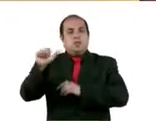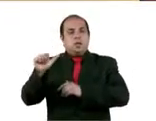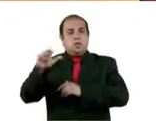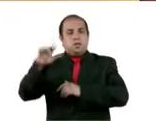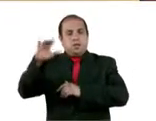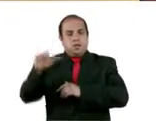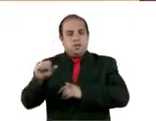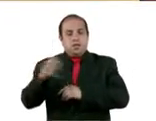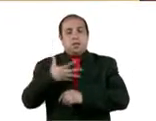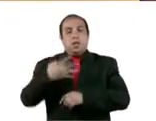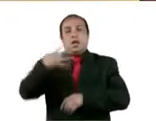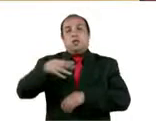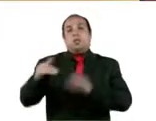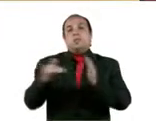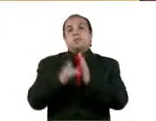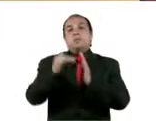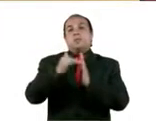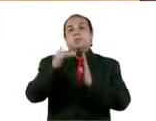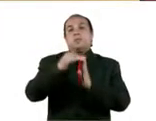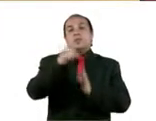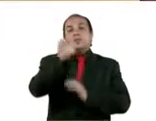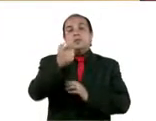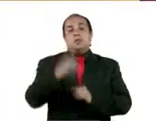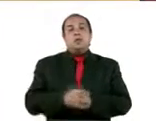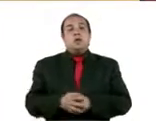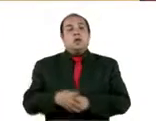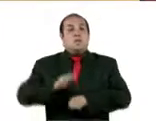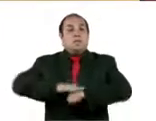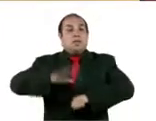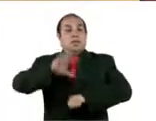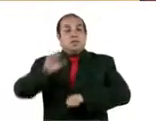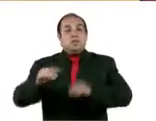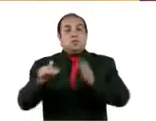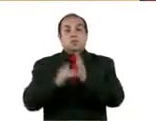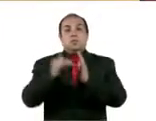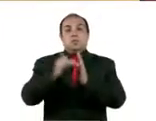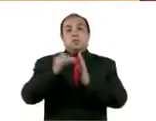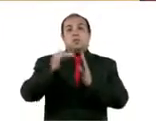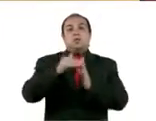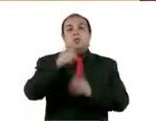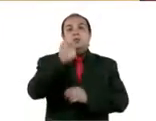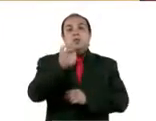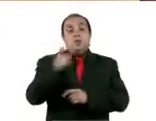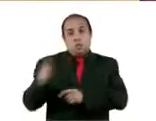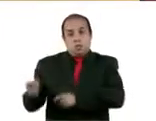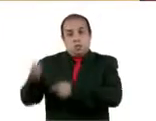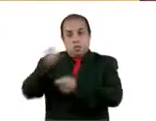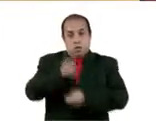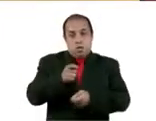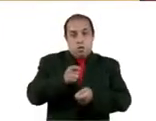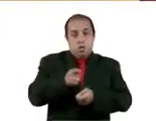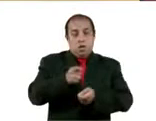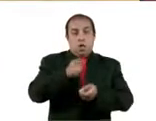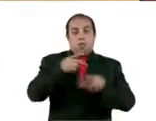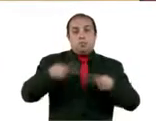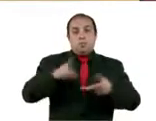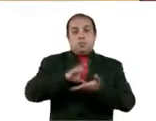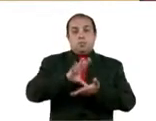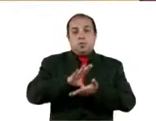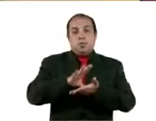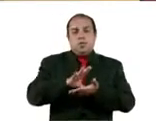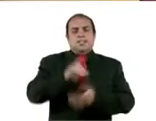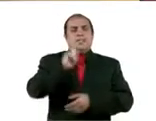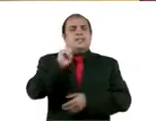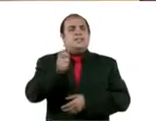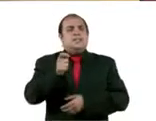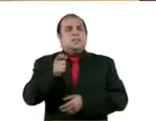pesos. Con los 500 millones de pesos adicionales que se van a dar ahora, estamos hablando de que la gente está recibiendo de